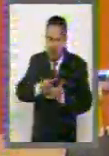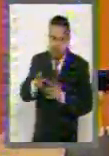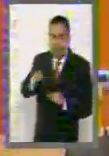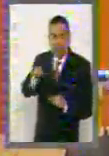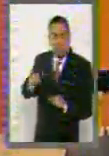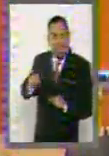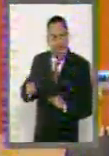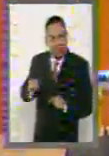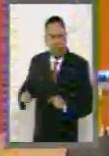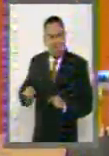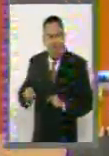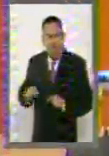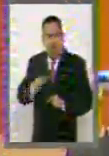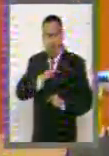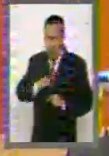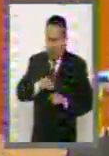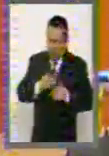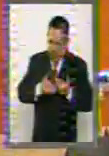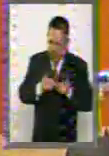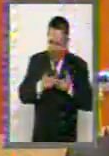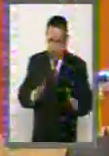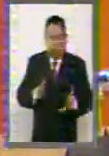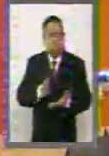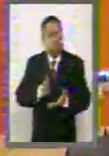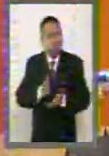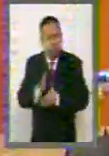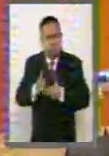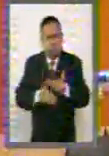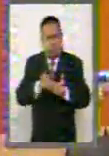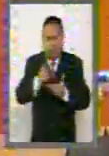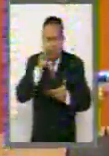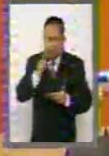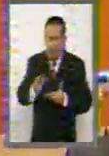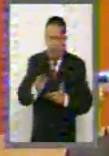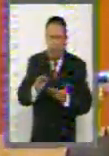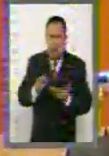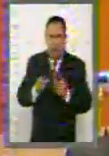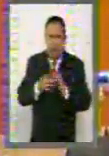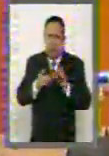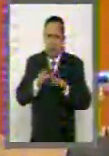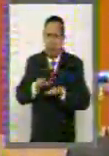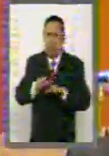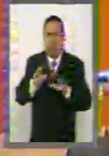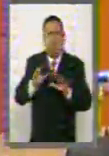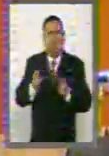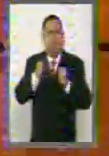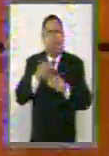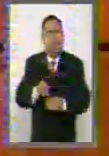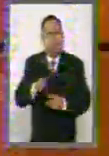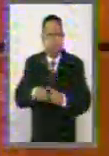eso pudimos abrir el rescate bancario.